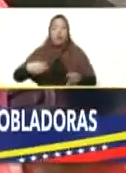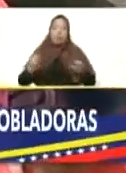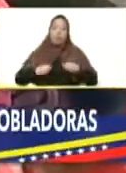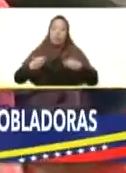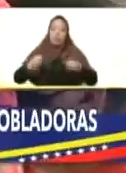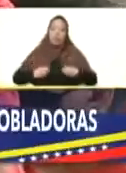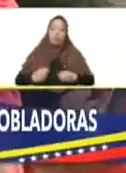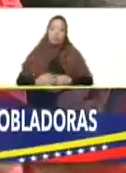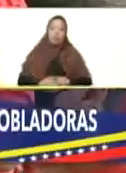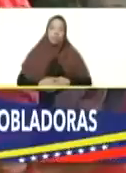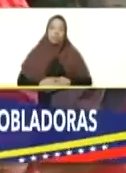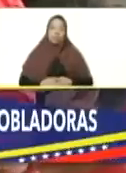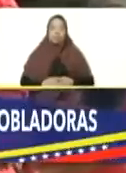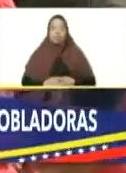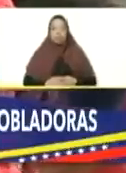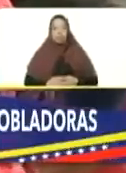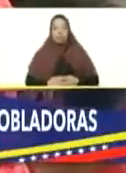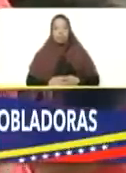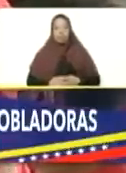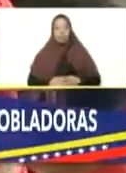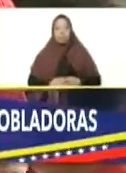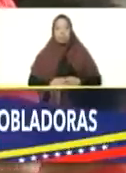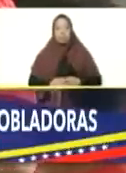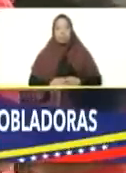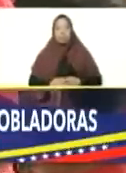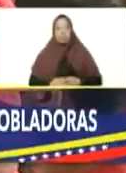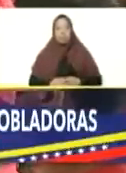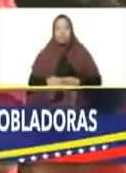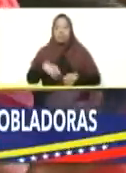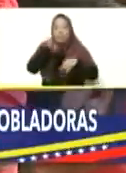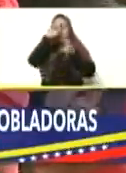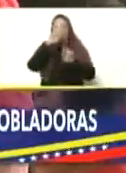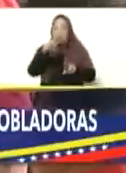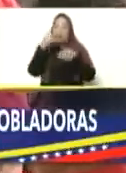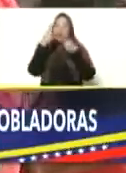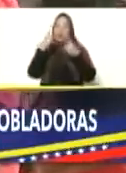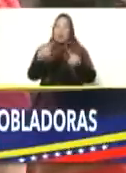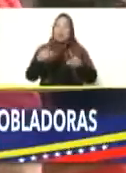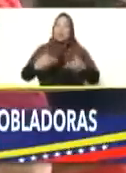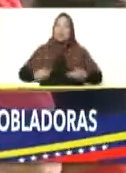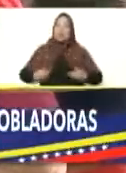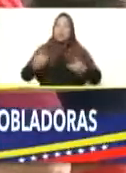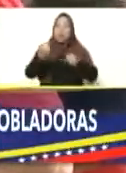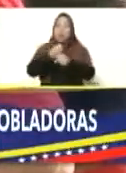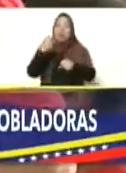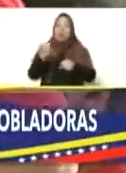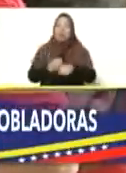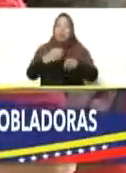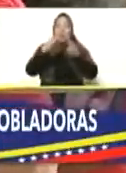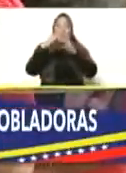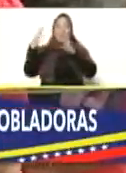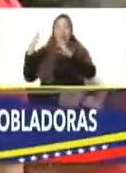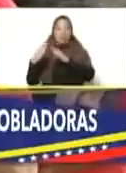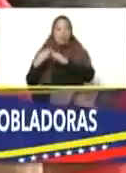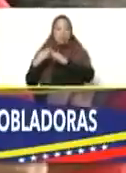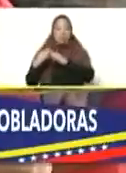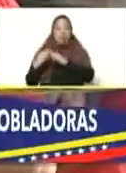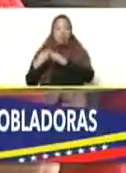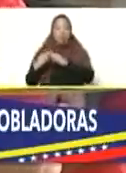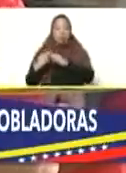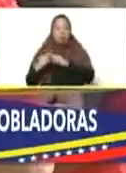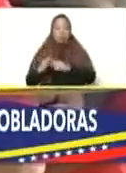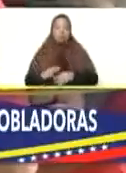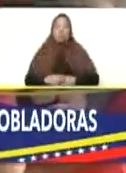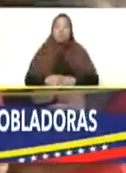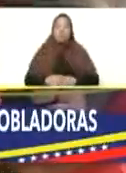para hacer que se respete el derecho a la vivienda de la trabajadora residencial una